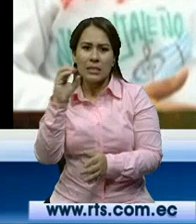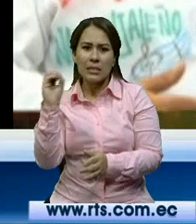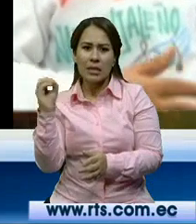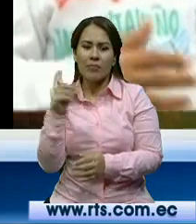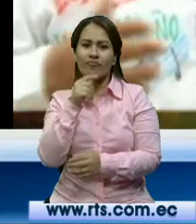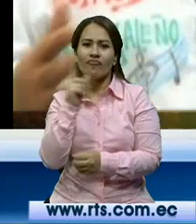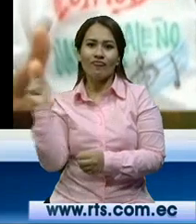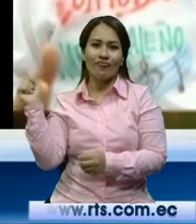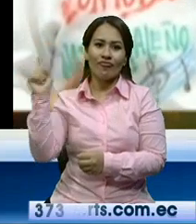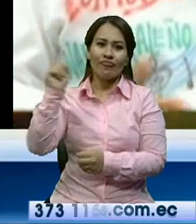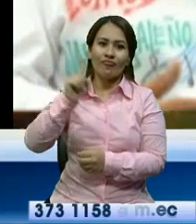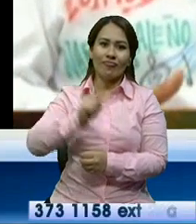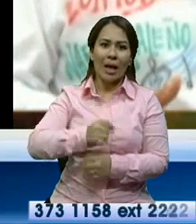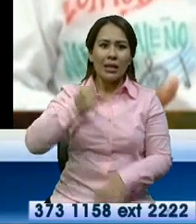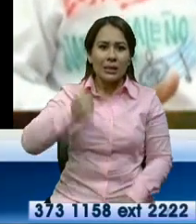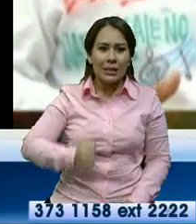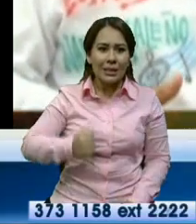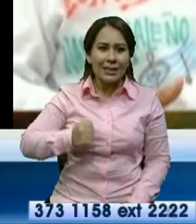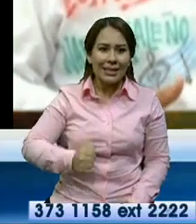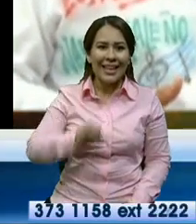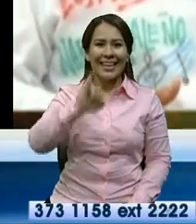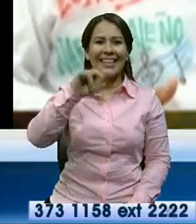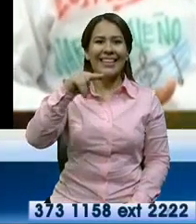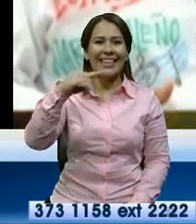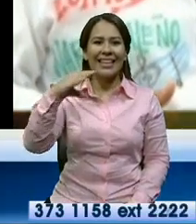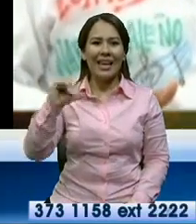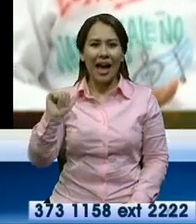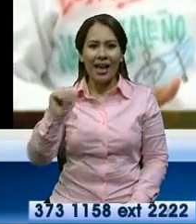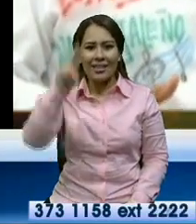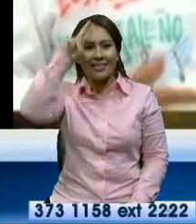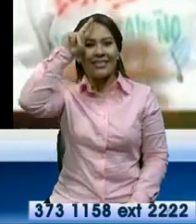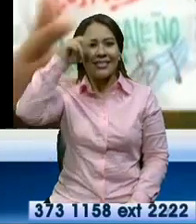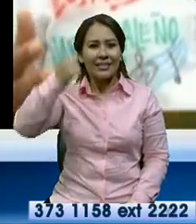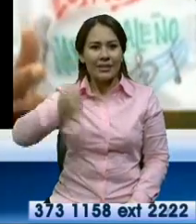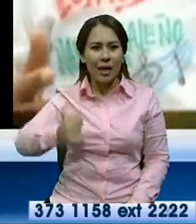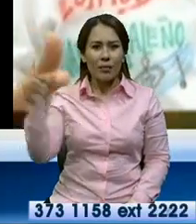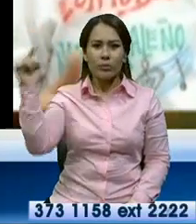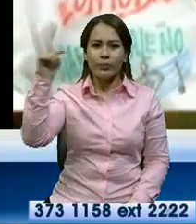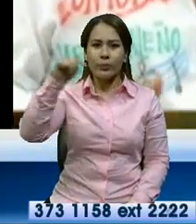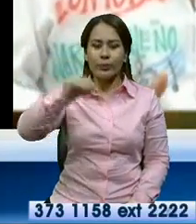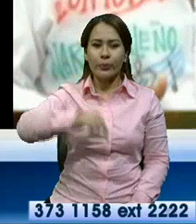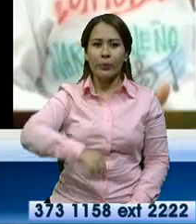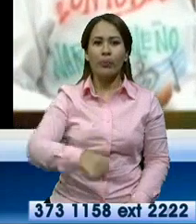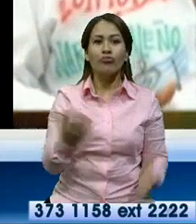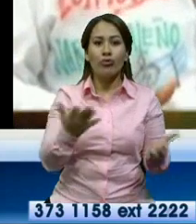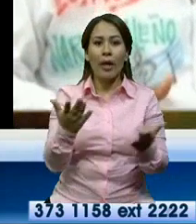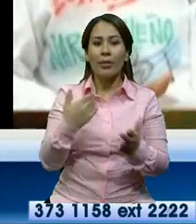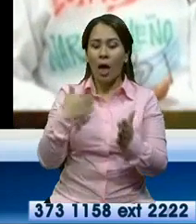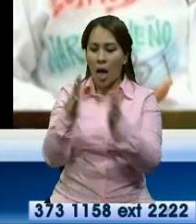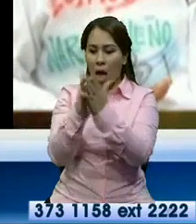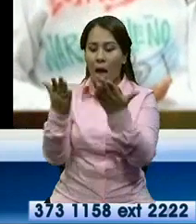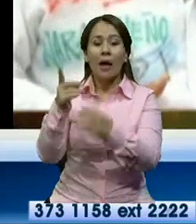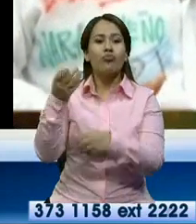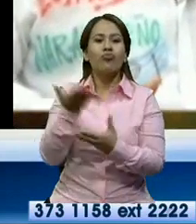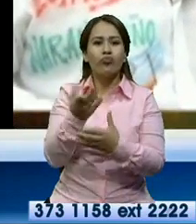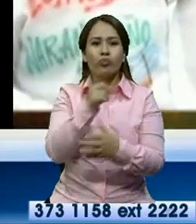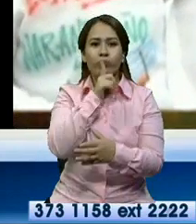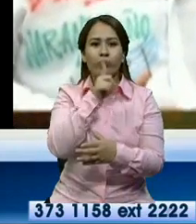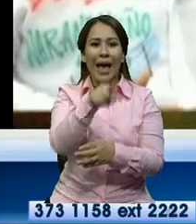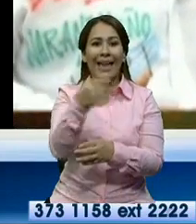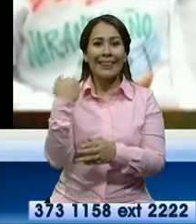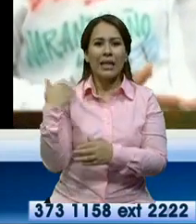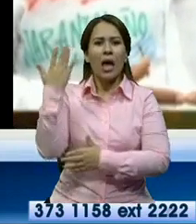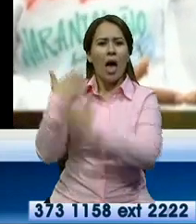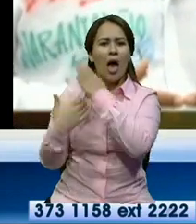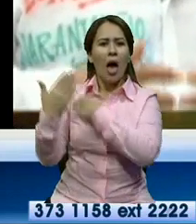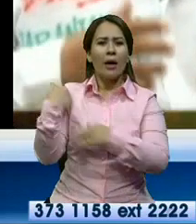la presencia aborigen inclusive, luego pues esto podemos encontrar en los archivos históricos de Cuenca, en